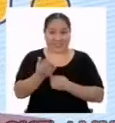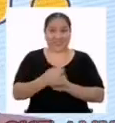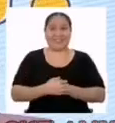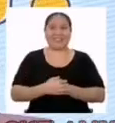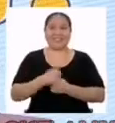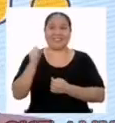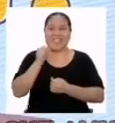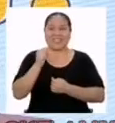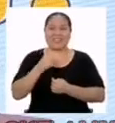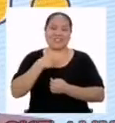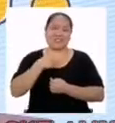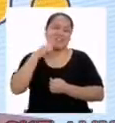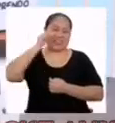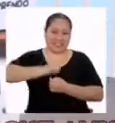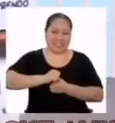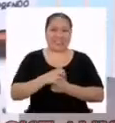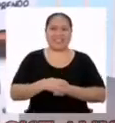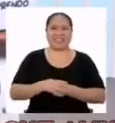¿Sí? Yo sí.